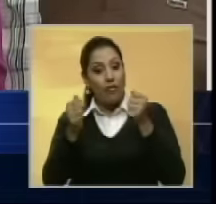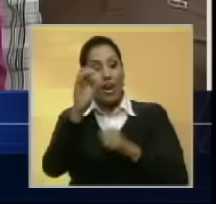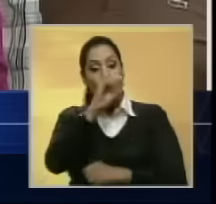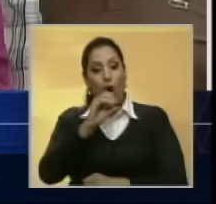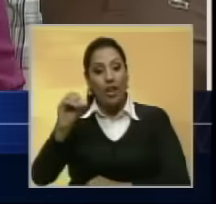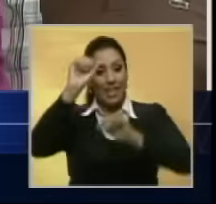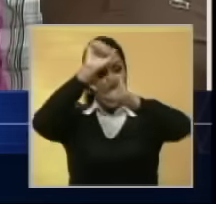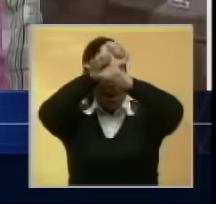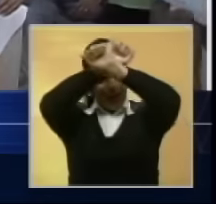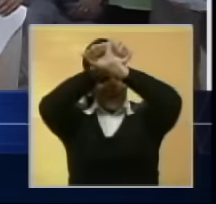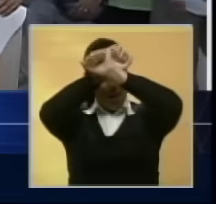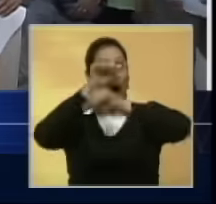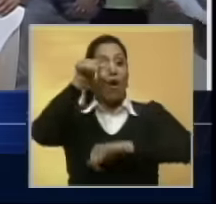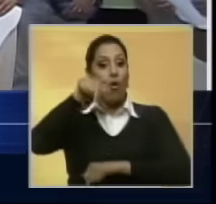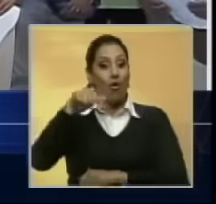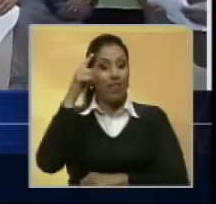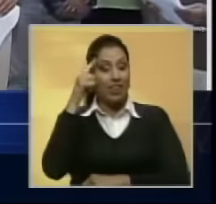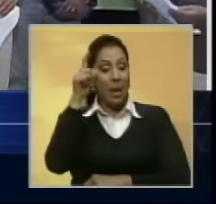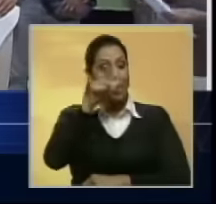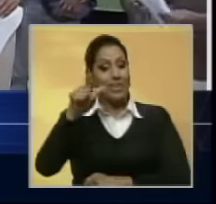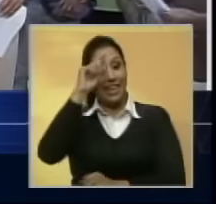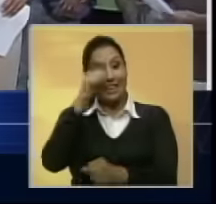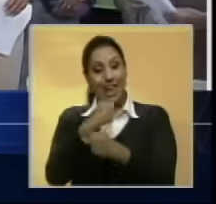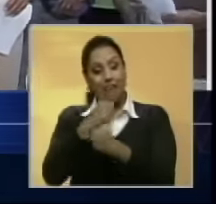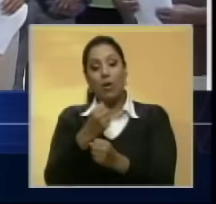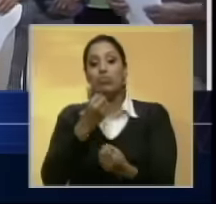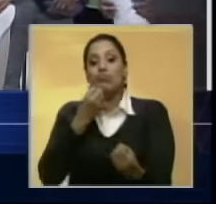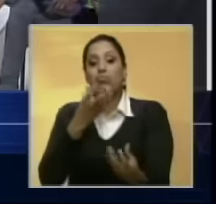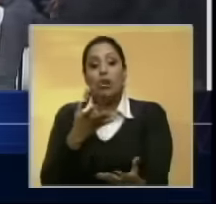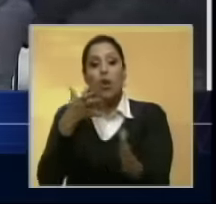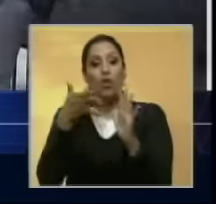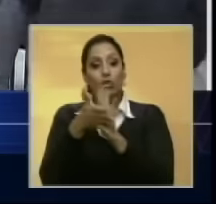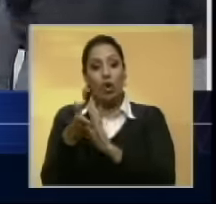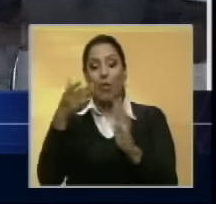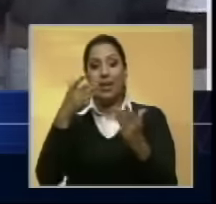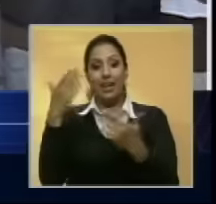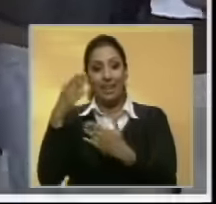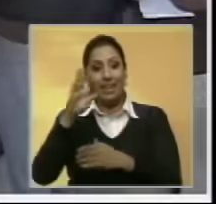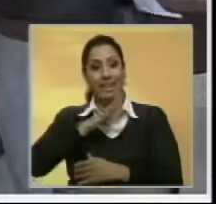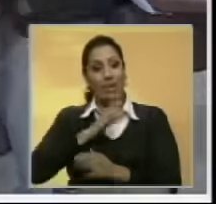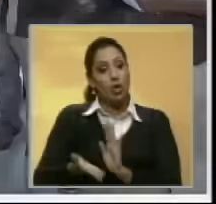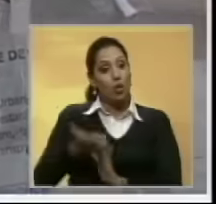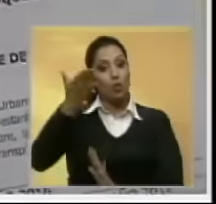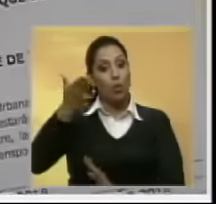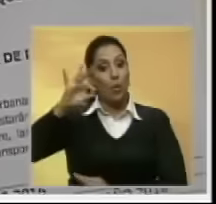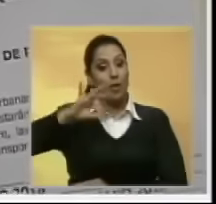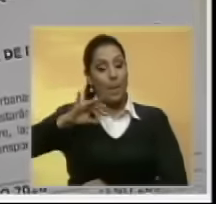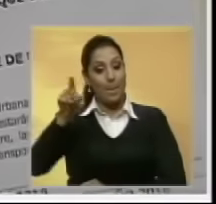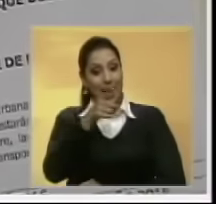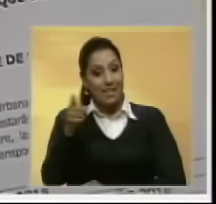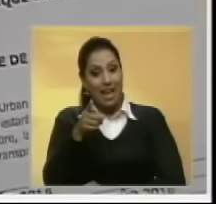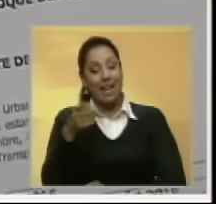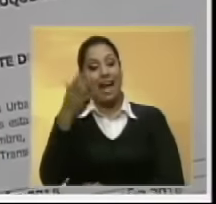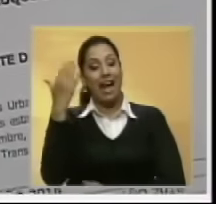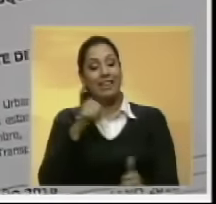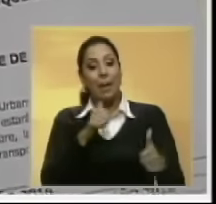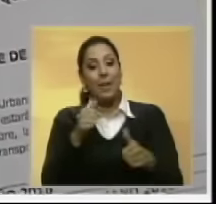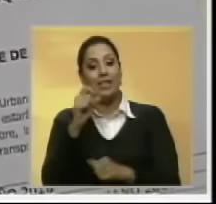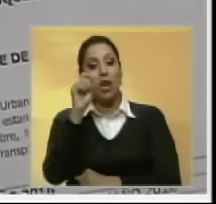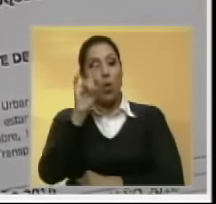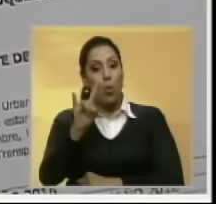en La Vega, y es que el día de hoy los transportistas se pronuncian justamente en torno a este aumento del pasaje que se generó desde el